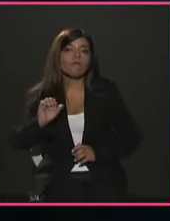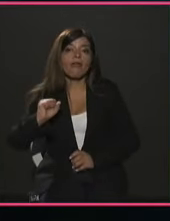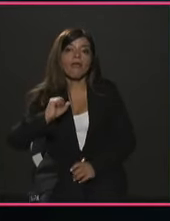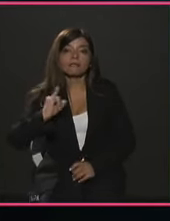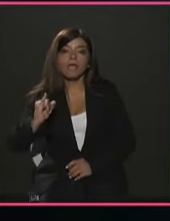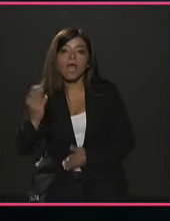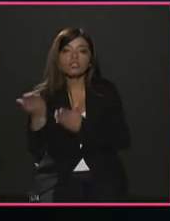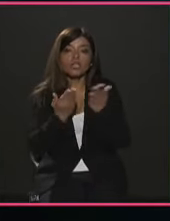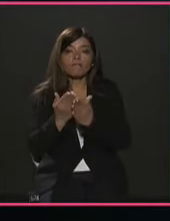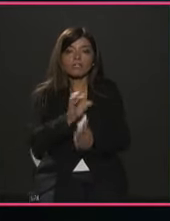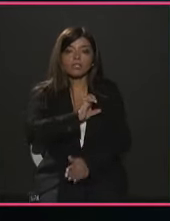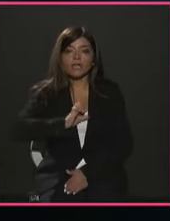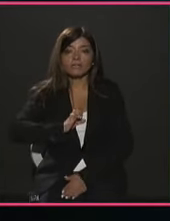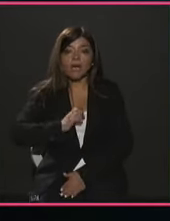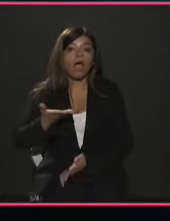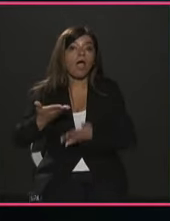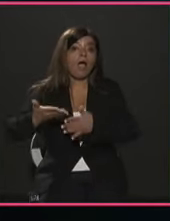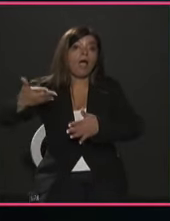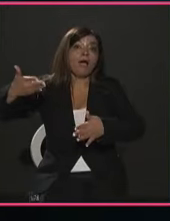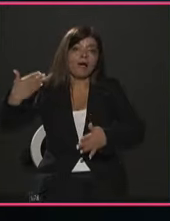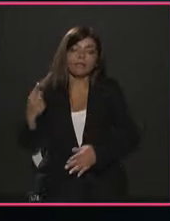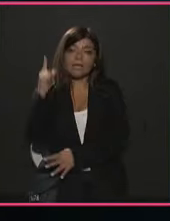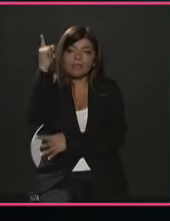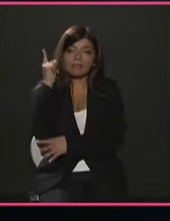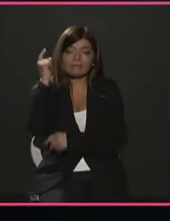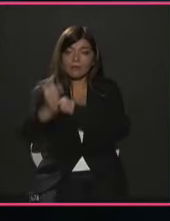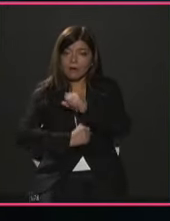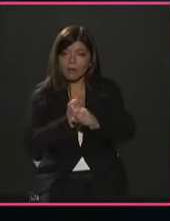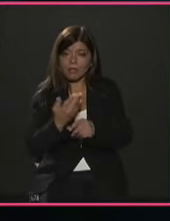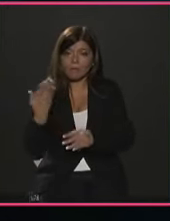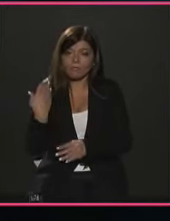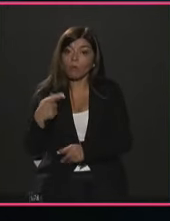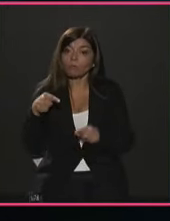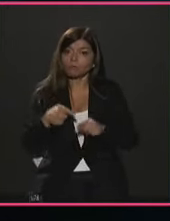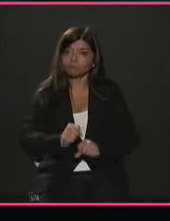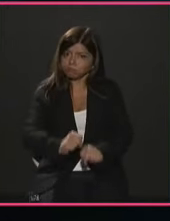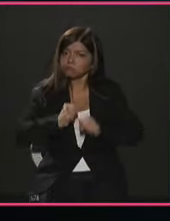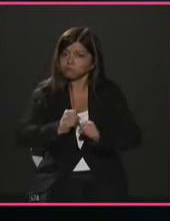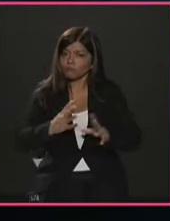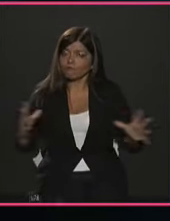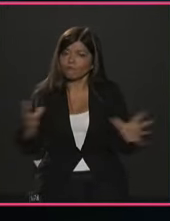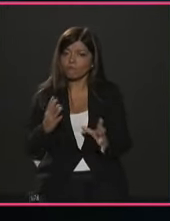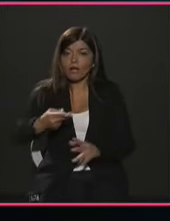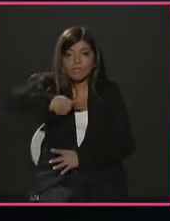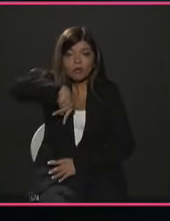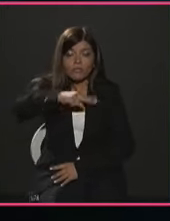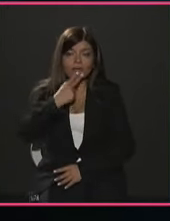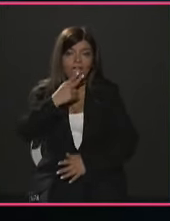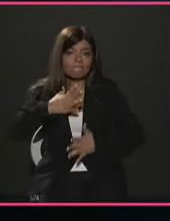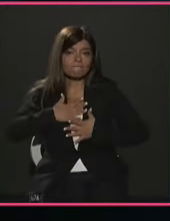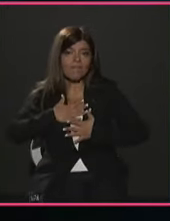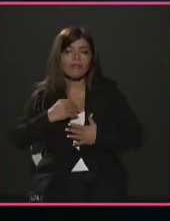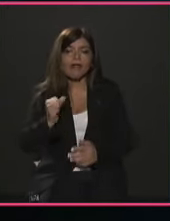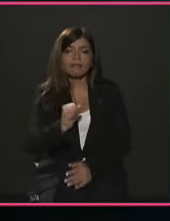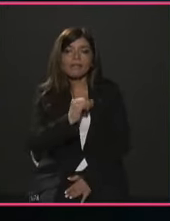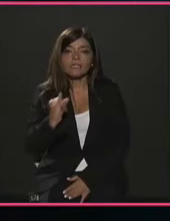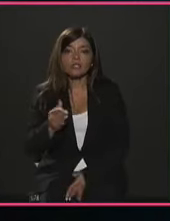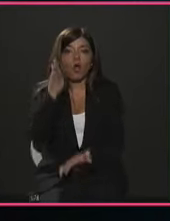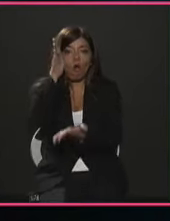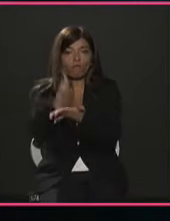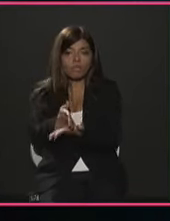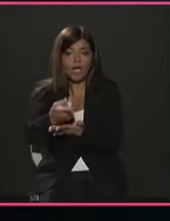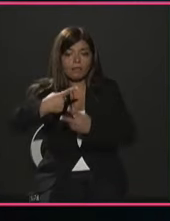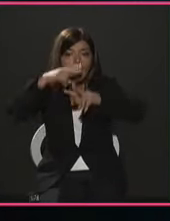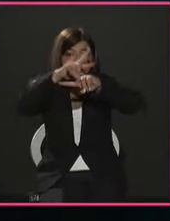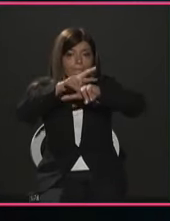servicios del estado en diciembre del año pasado porque el impacto que tiene la Inteligencia artificial en nuestras vidas obliga a que